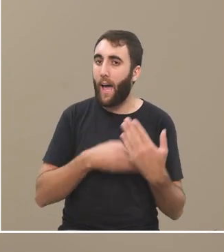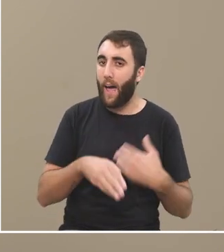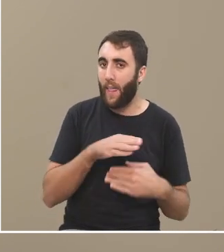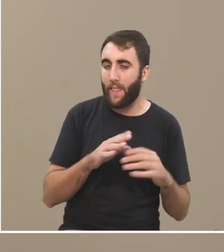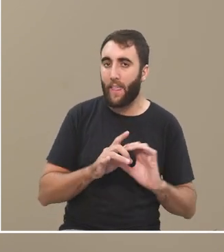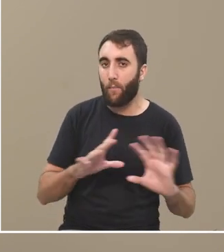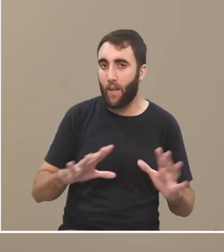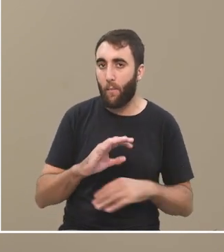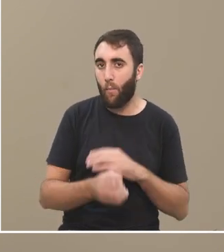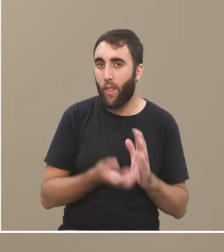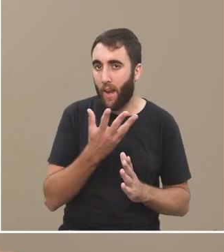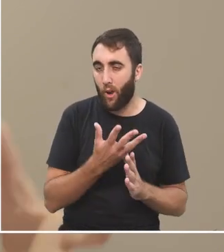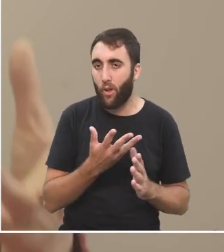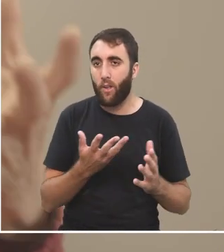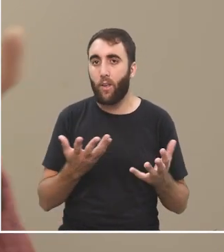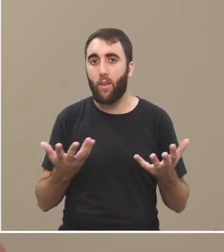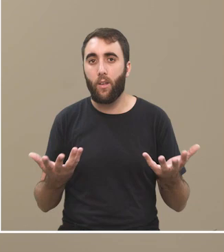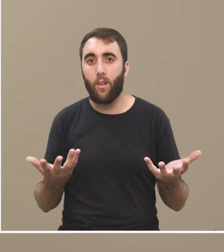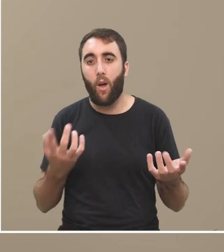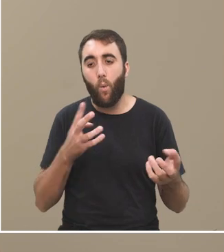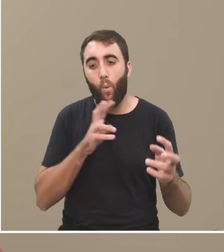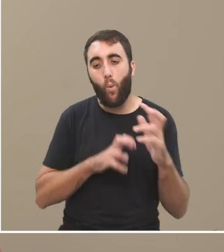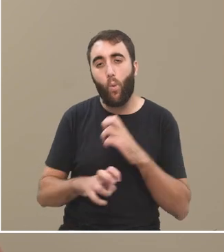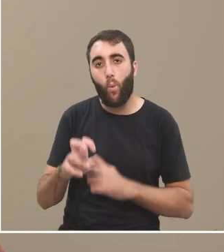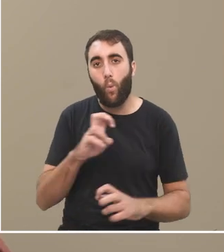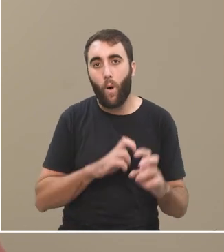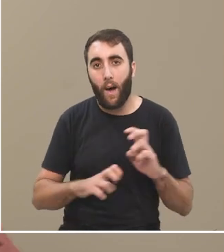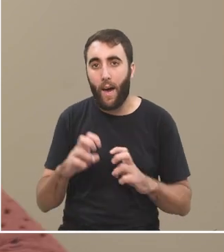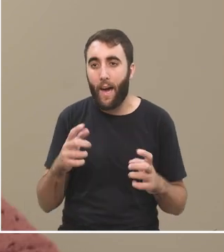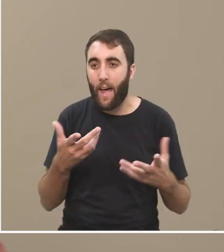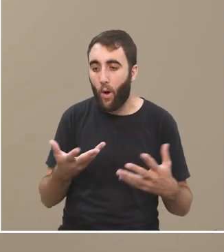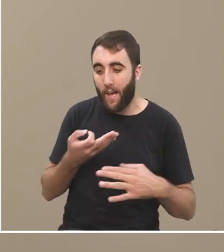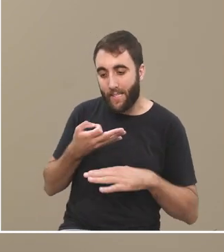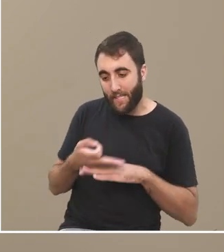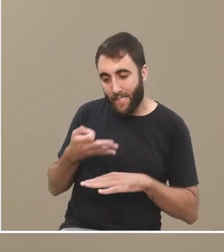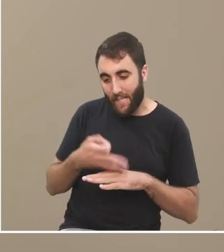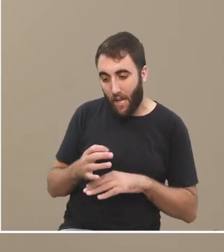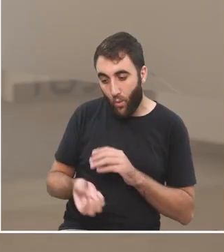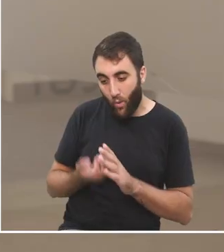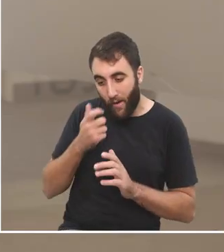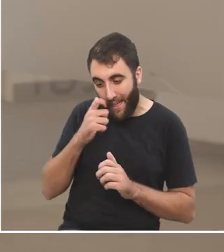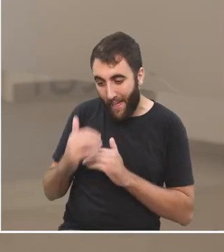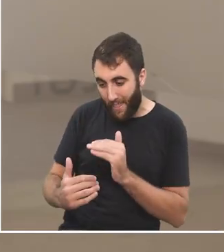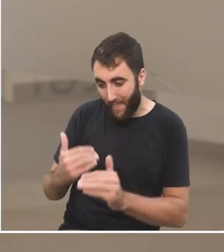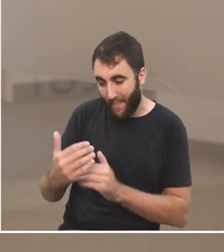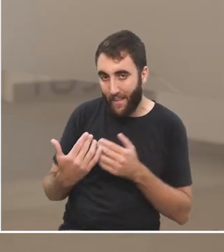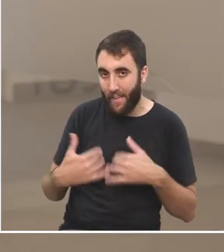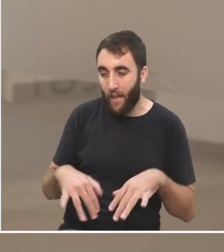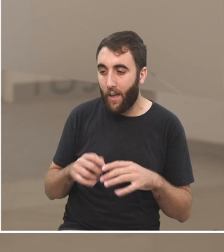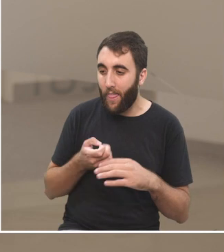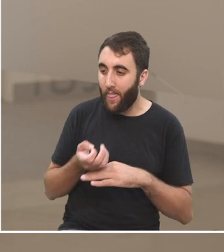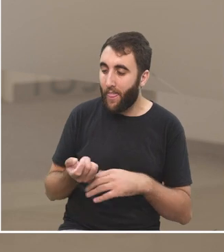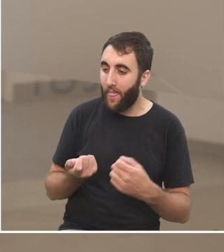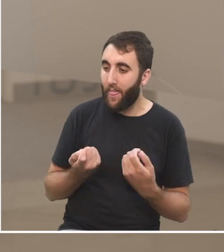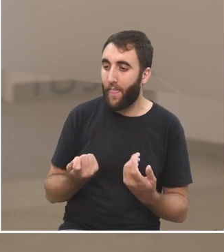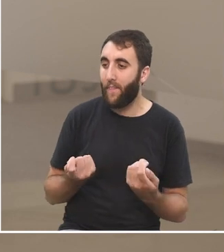democrático moderno tratar de inculcar en las nuevas generaciones el valor